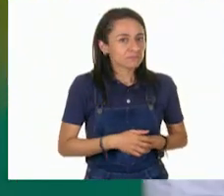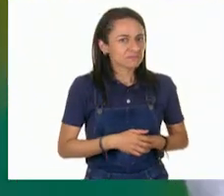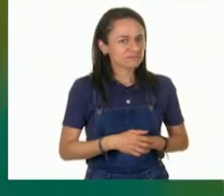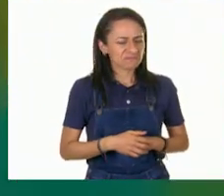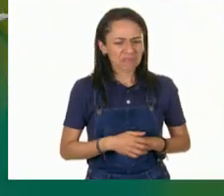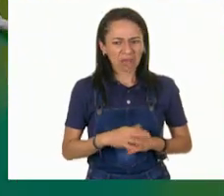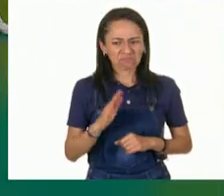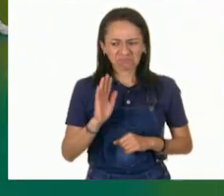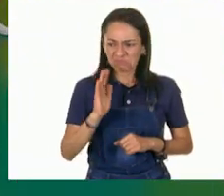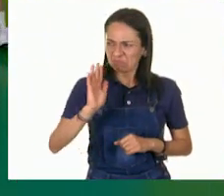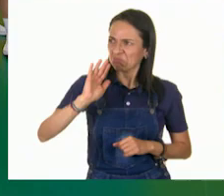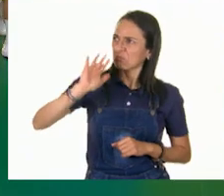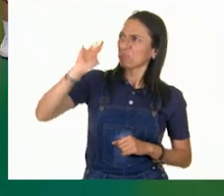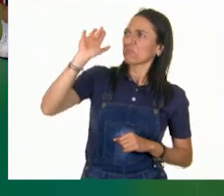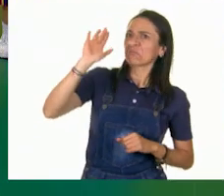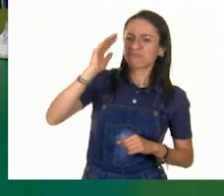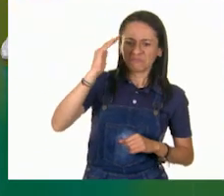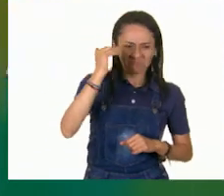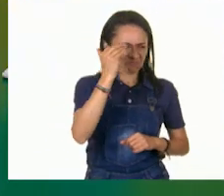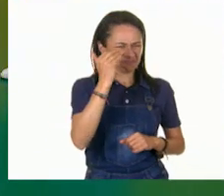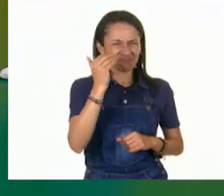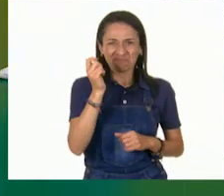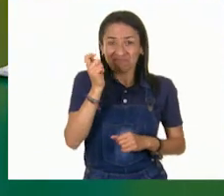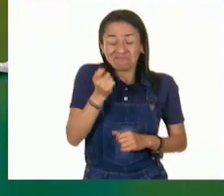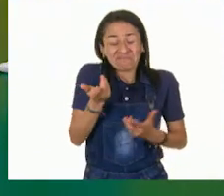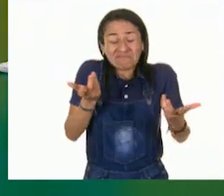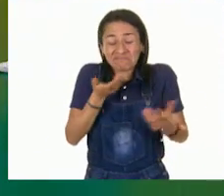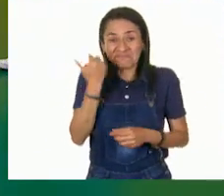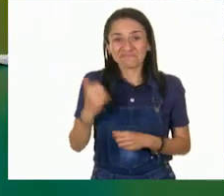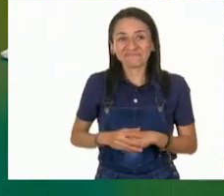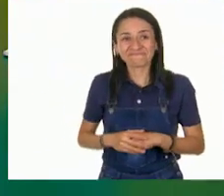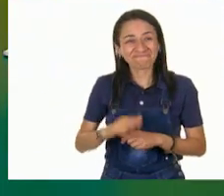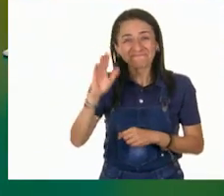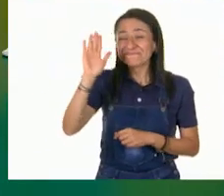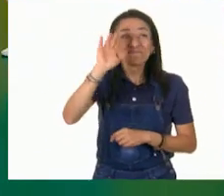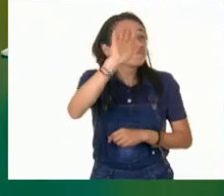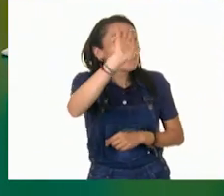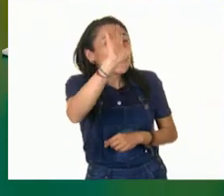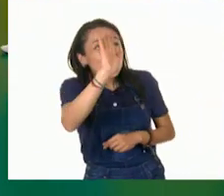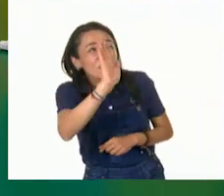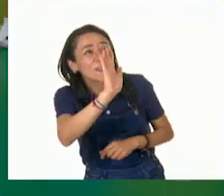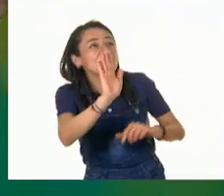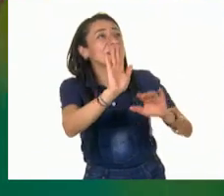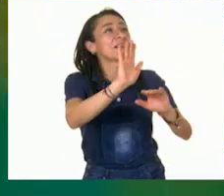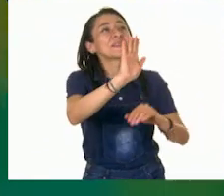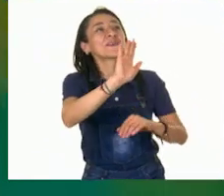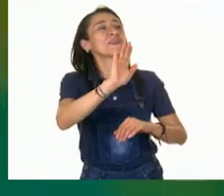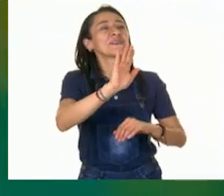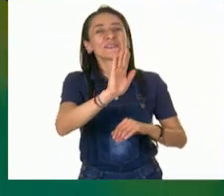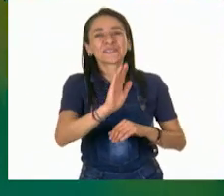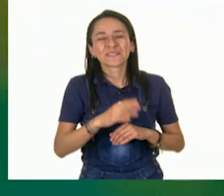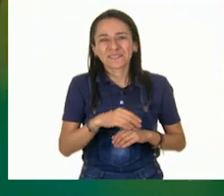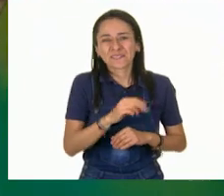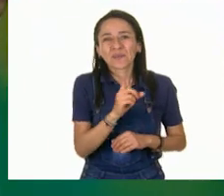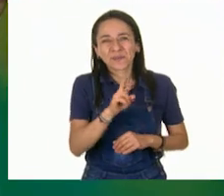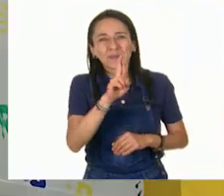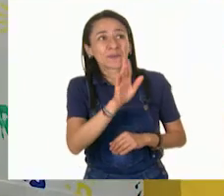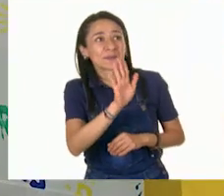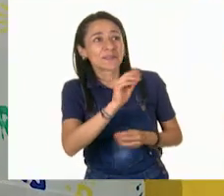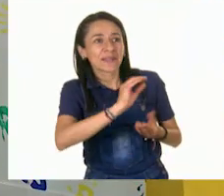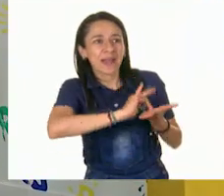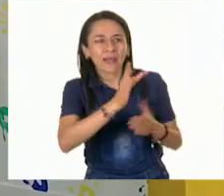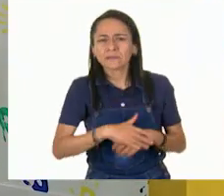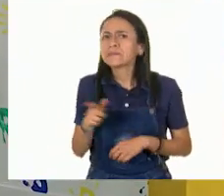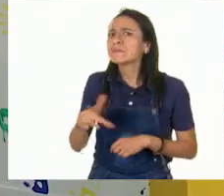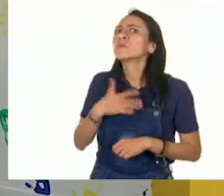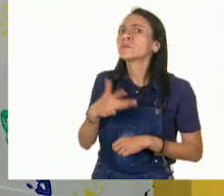¿Arribois? ¿Qué querrá decir eso? ¿Arribois? ¡Adiós, doctora! ¡Muchas gracias! ¿Qué te pareció, Pepe? Qué ¿Te padre. Quedó más o menos claro el sí,